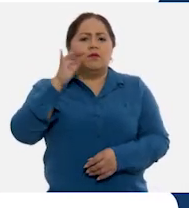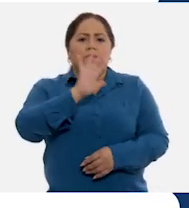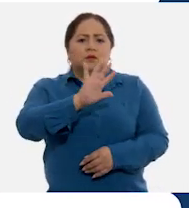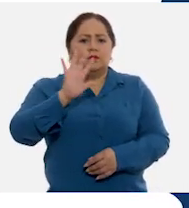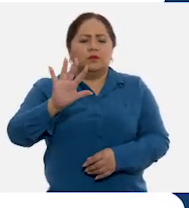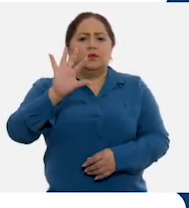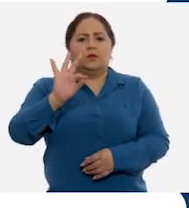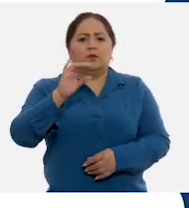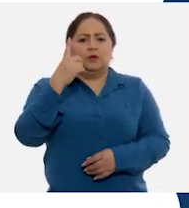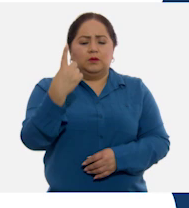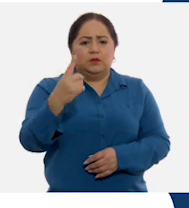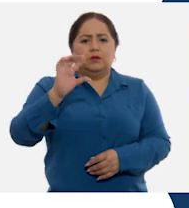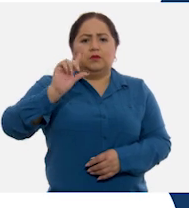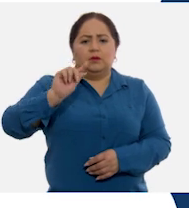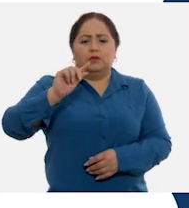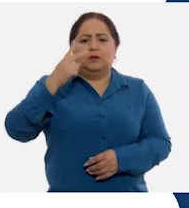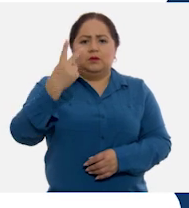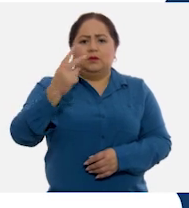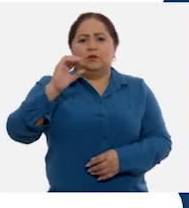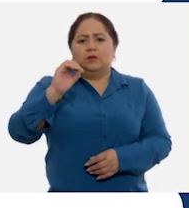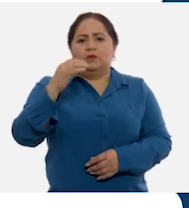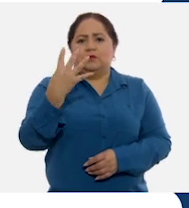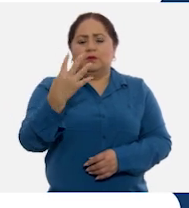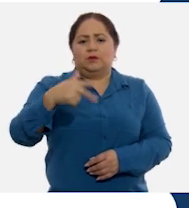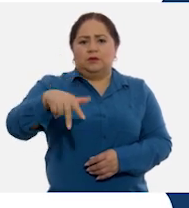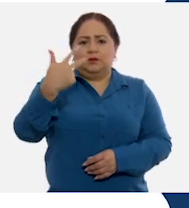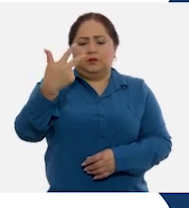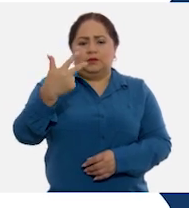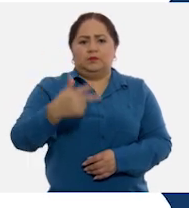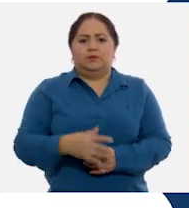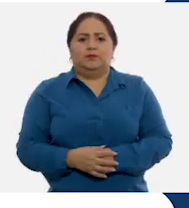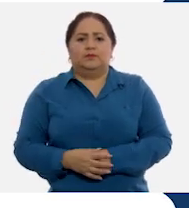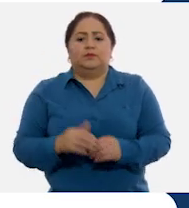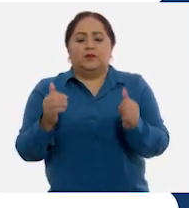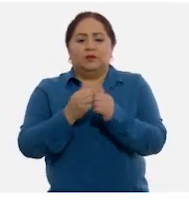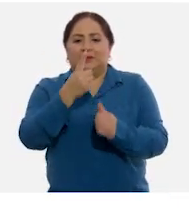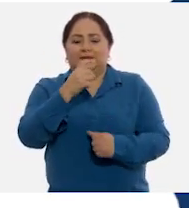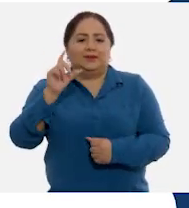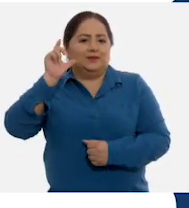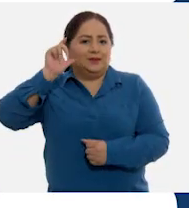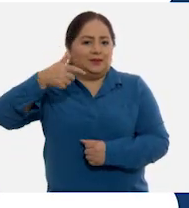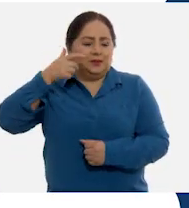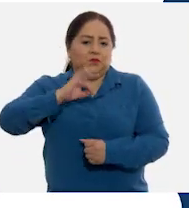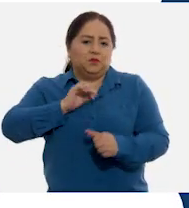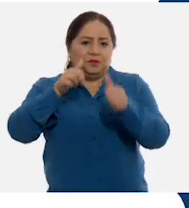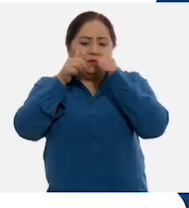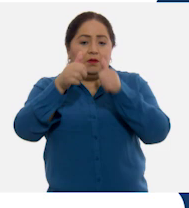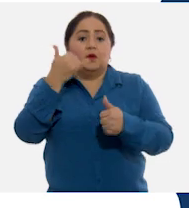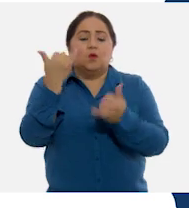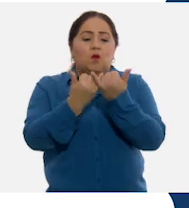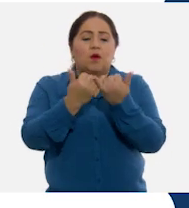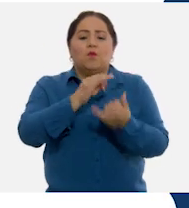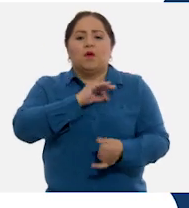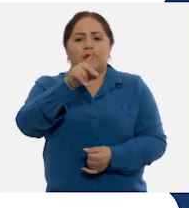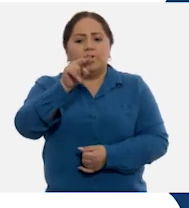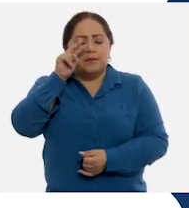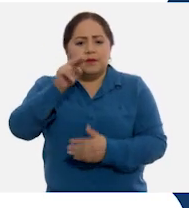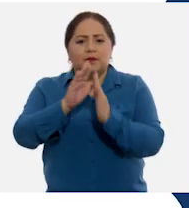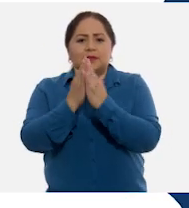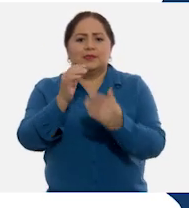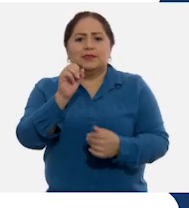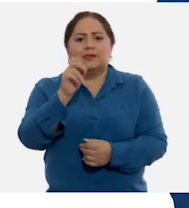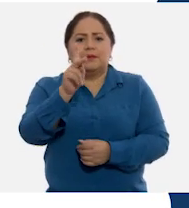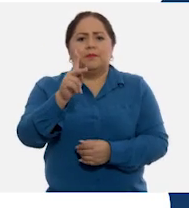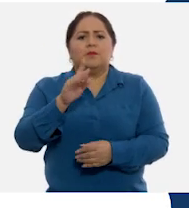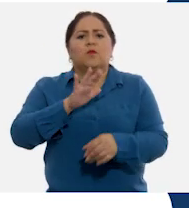55 41 72 04 13, con 100 líneas. También puedes encontrar los libros de texto